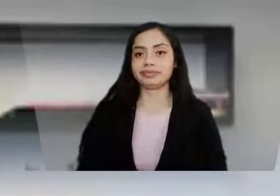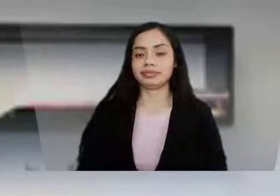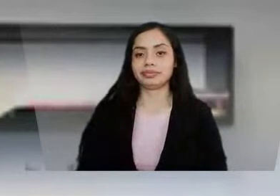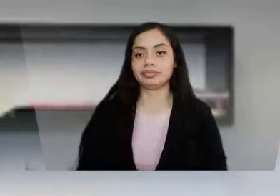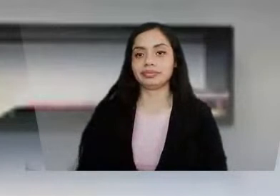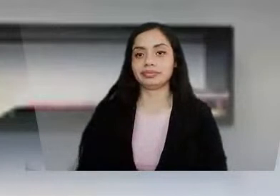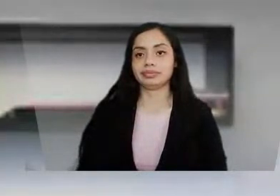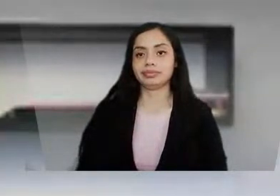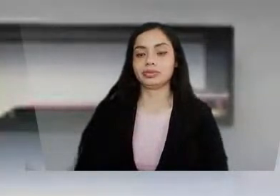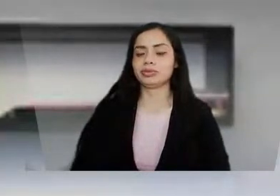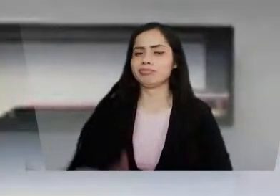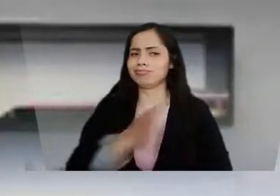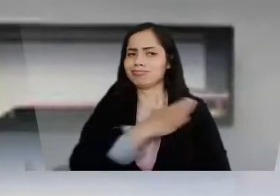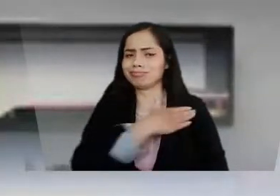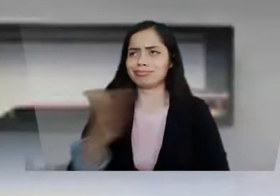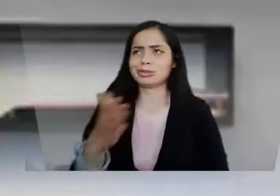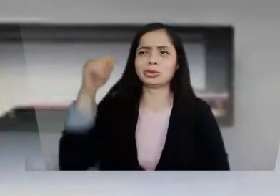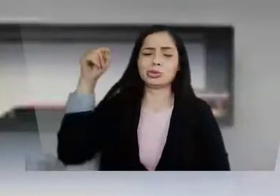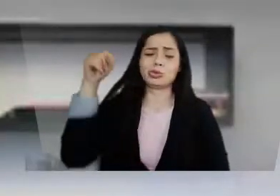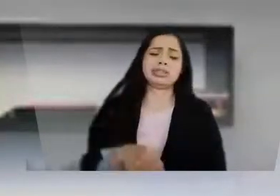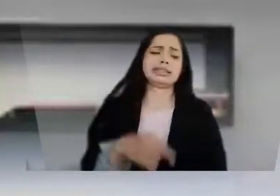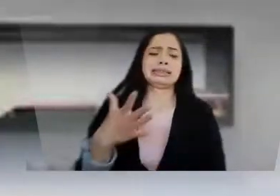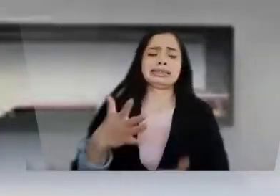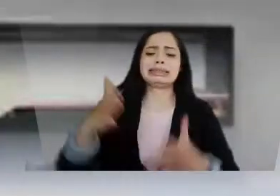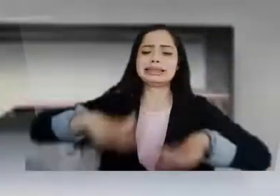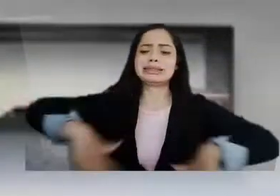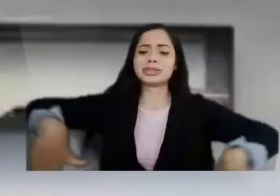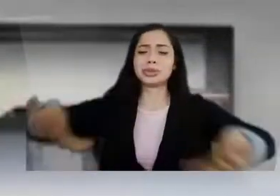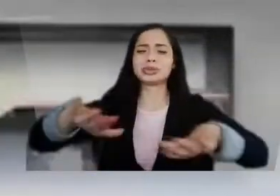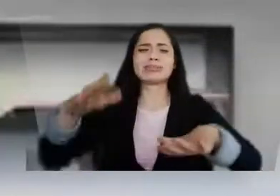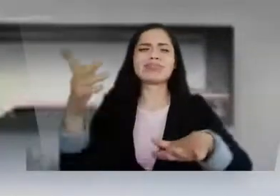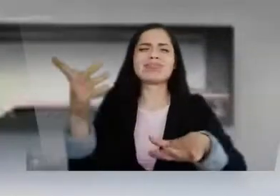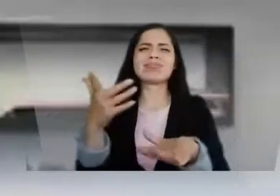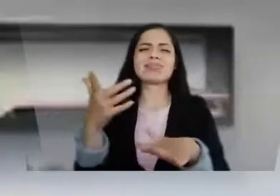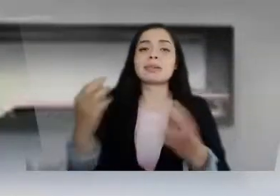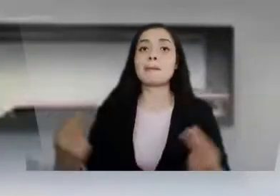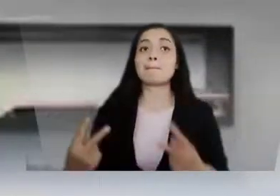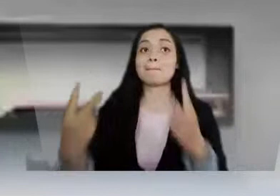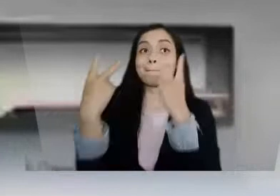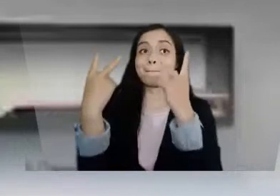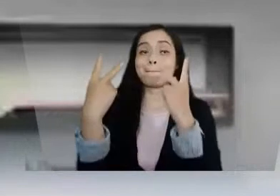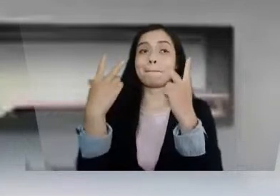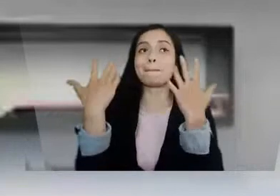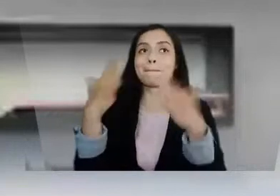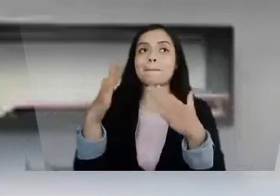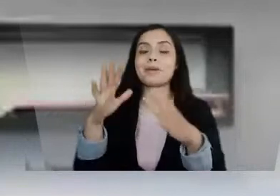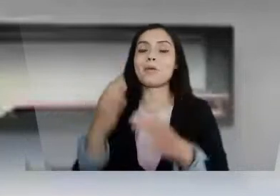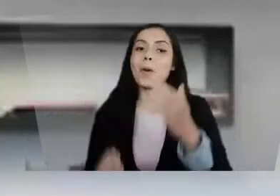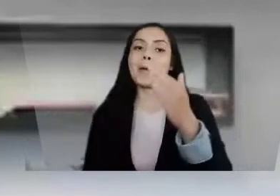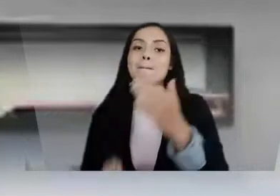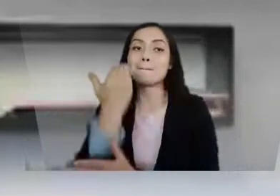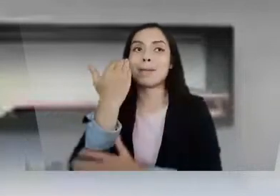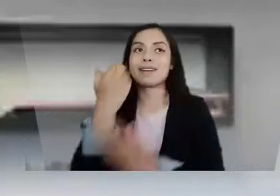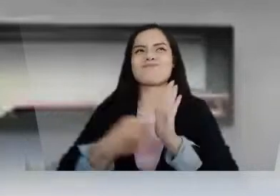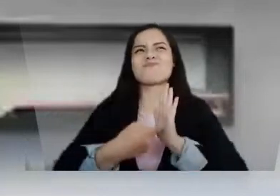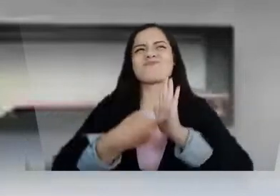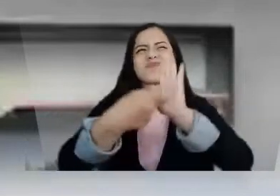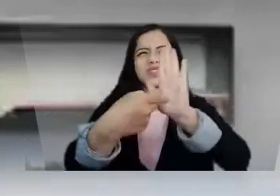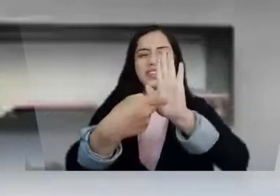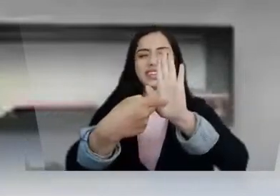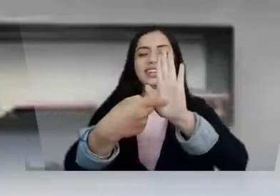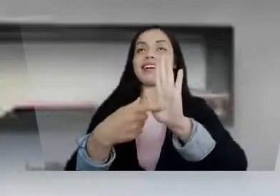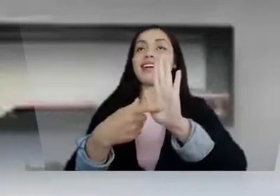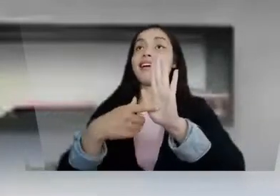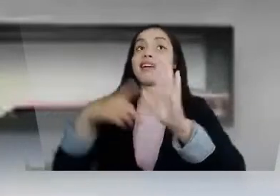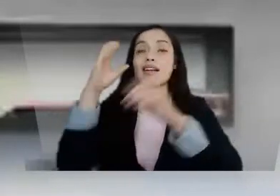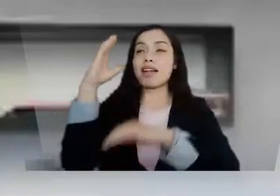Es un gusto tenerlos aquí en el lanzamiento de este corto documental, El País de las Aves. Extendemos un saludo a